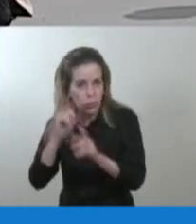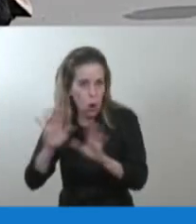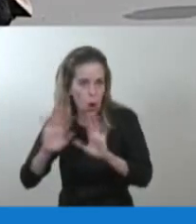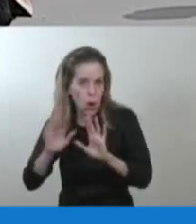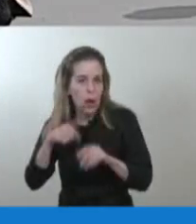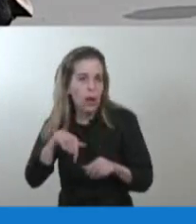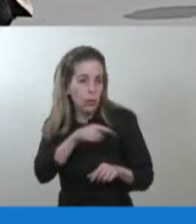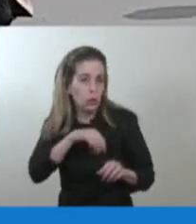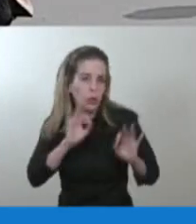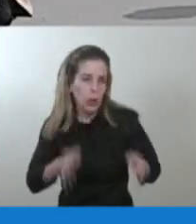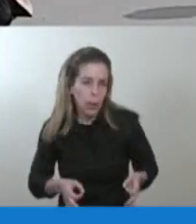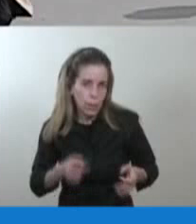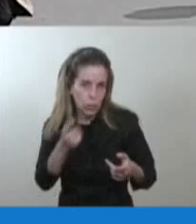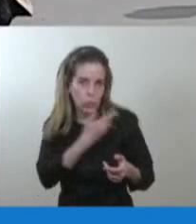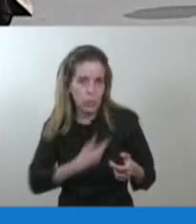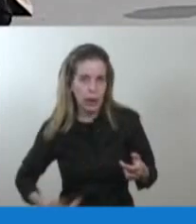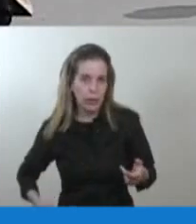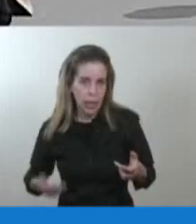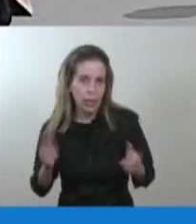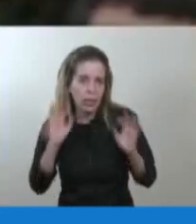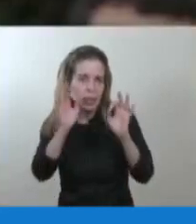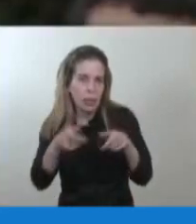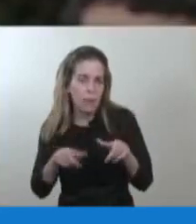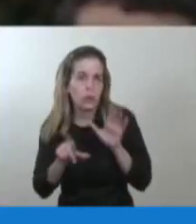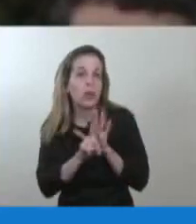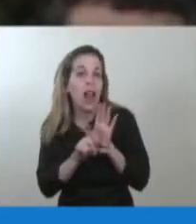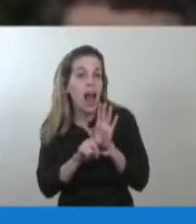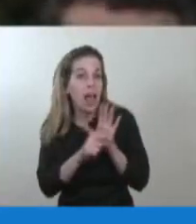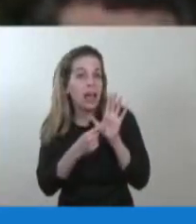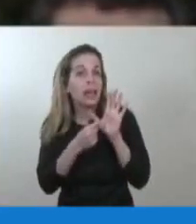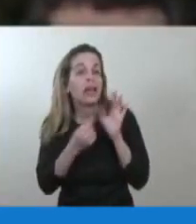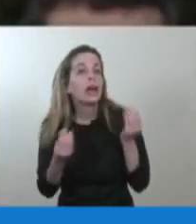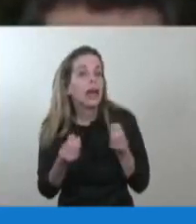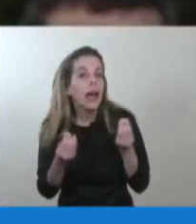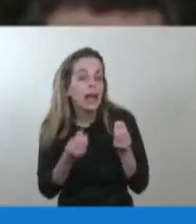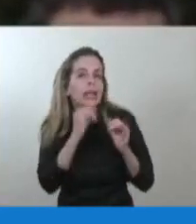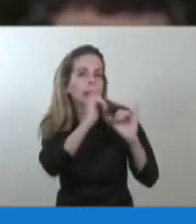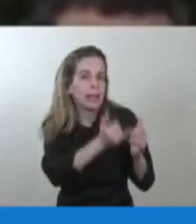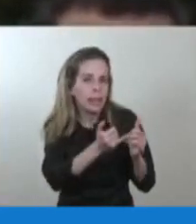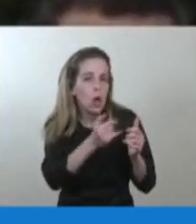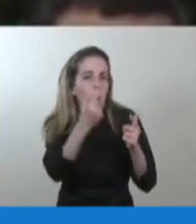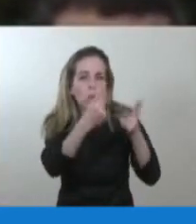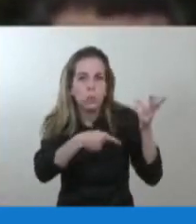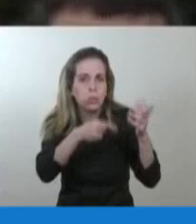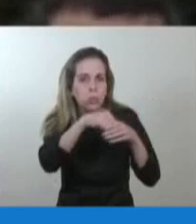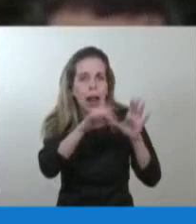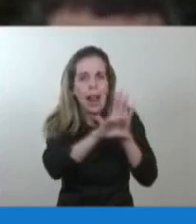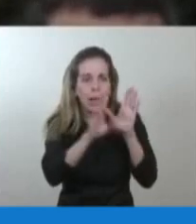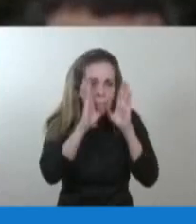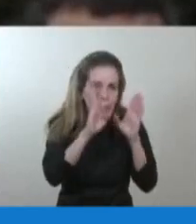nosotros sabemos señor presidente dentro de la ley todo y fuera de la ley nada